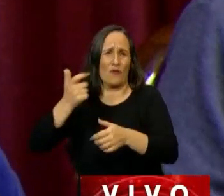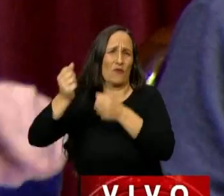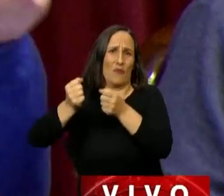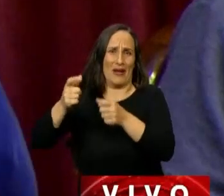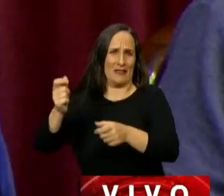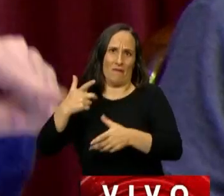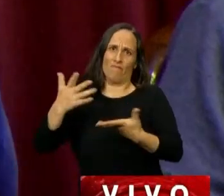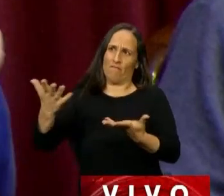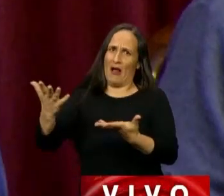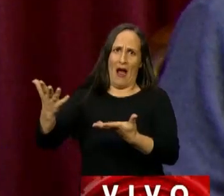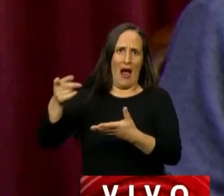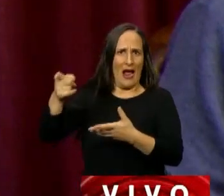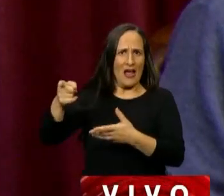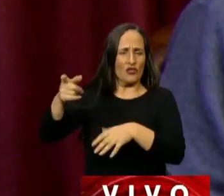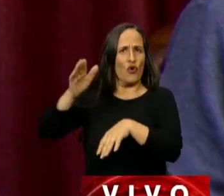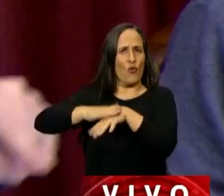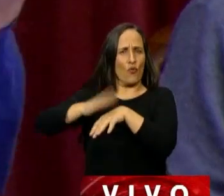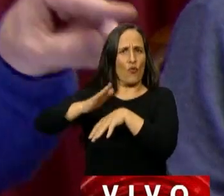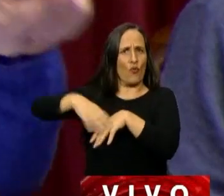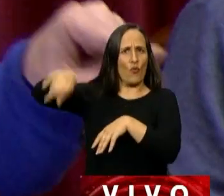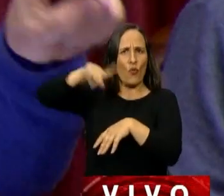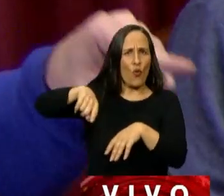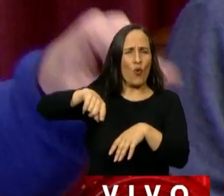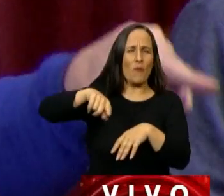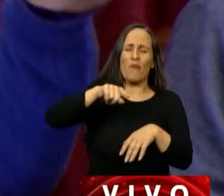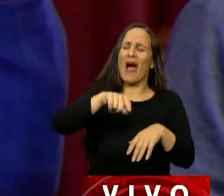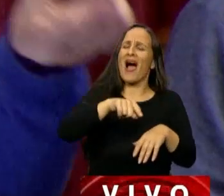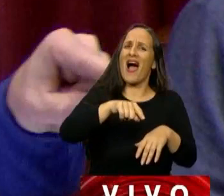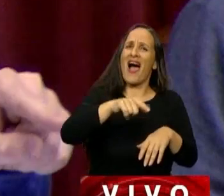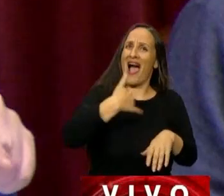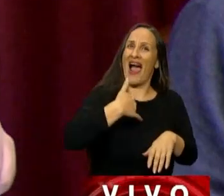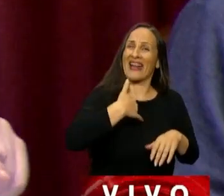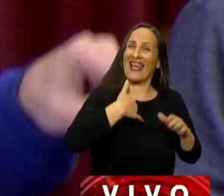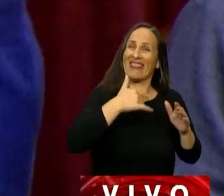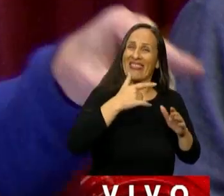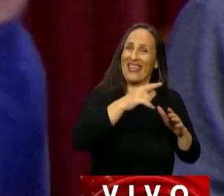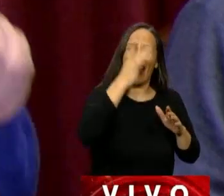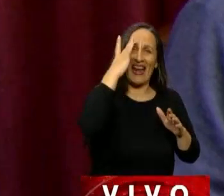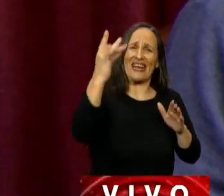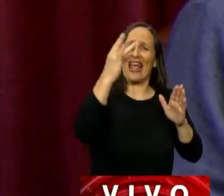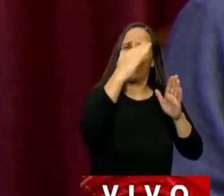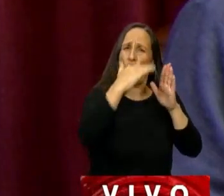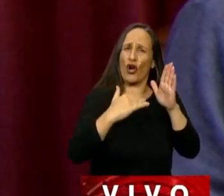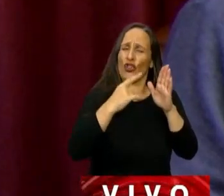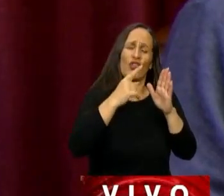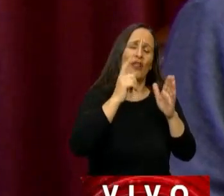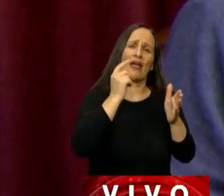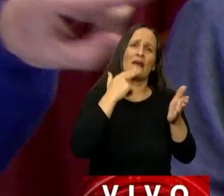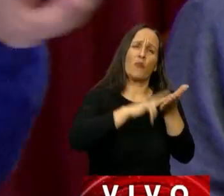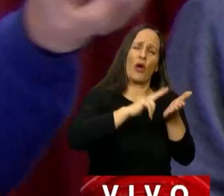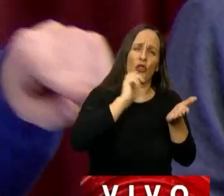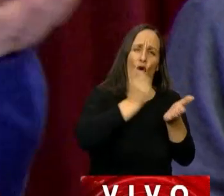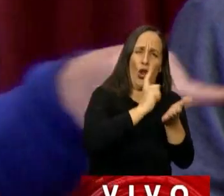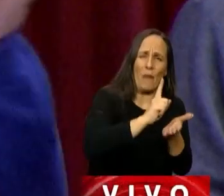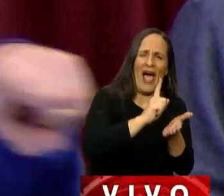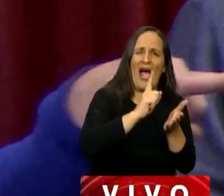grandes empresarios los que han puesto a la Argentina en los primeros puestos del ranking mundial de elusión y evasión de impuestos, ¿no?, mucha de